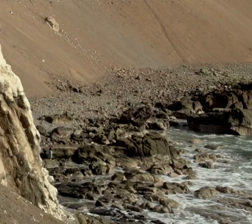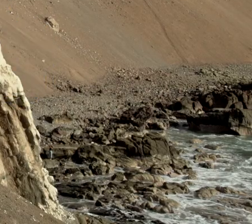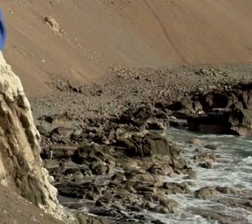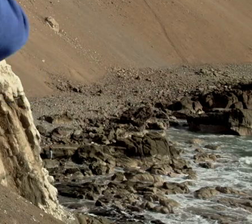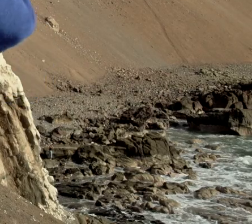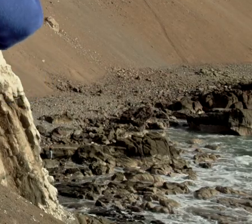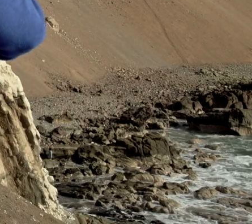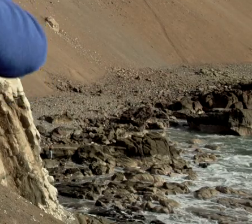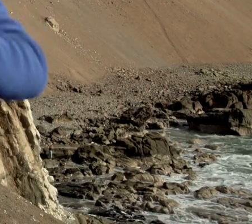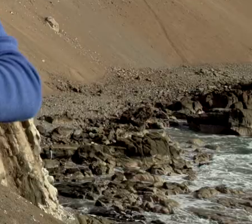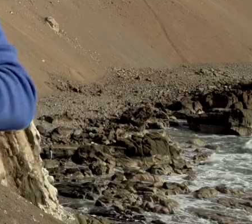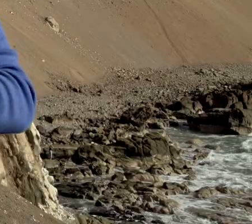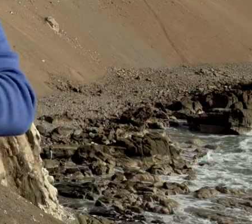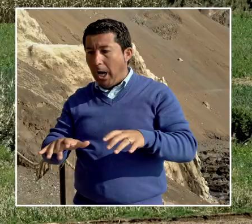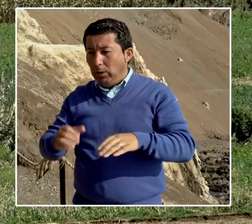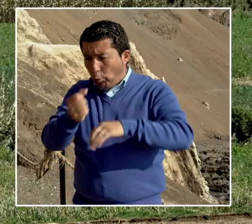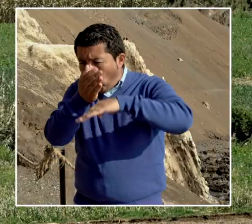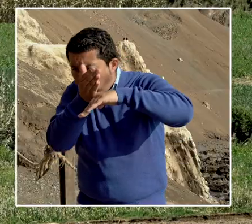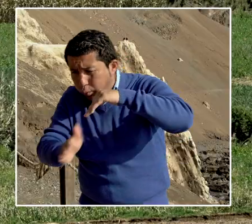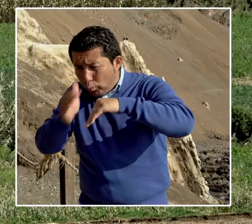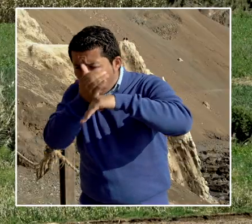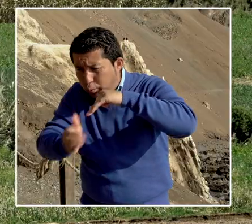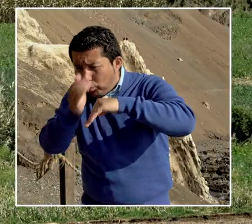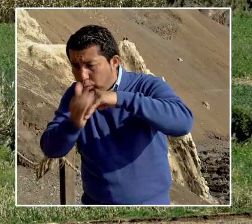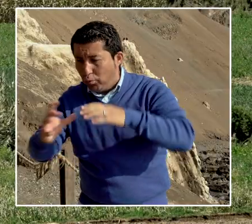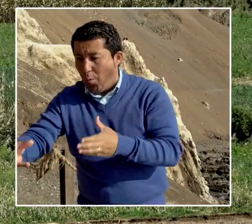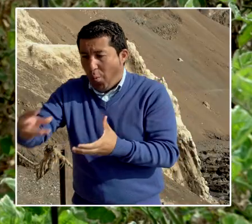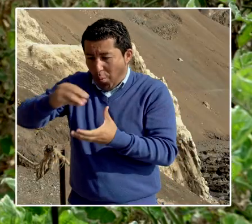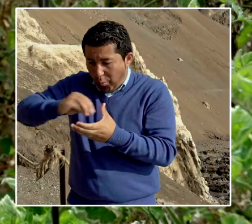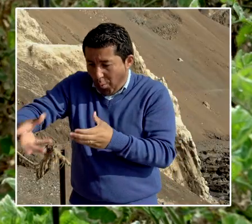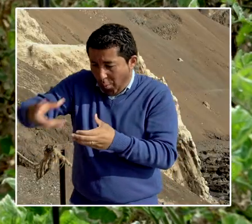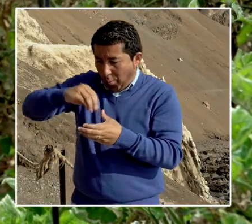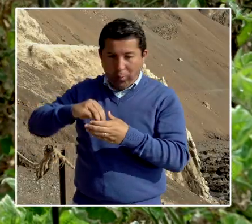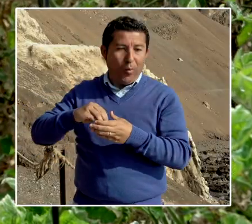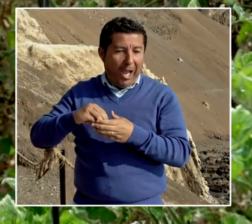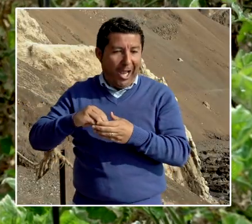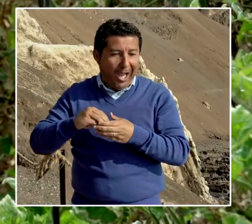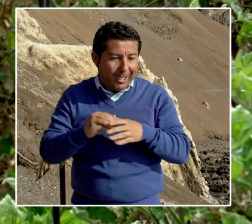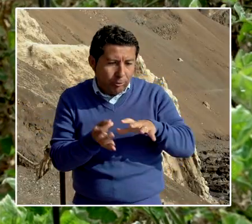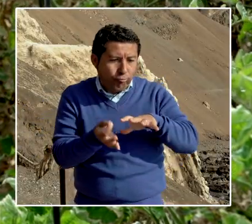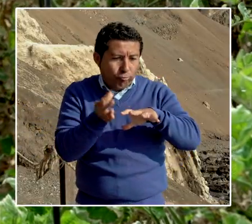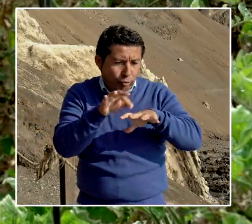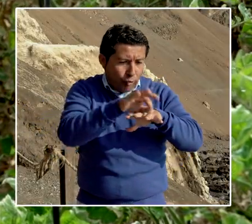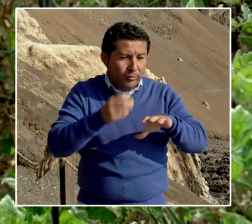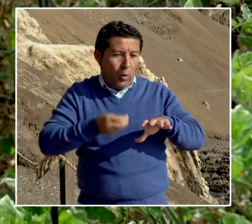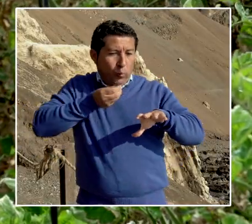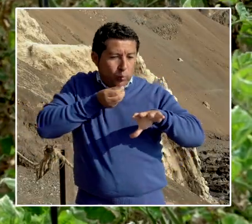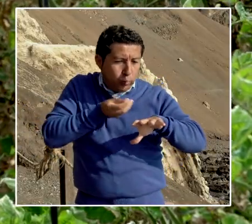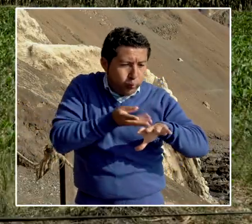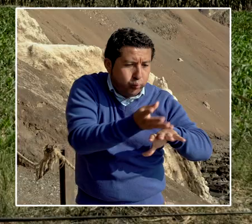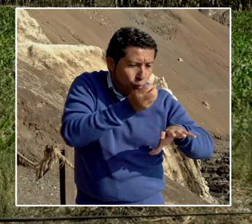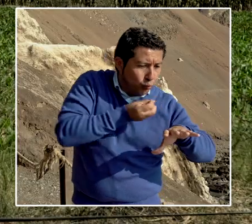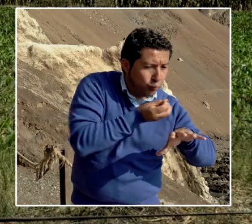ya que es uno de los mejores fertilizantes para los cultivos agrícolas